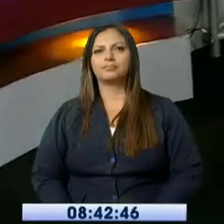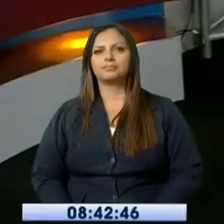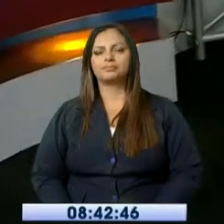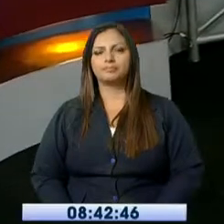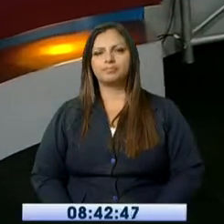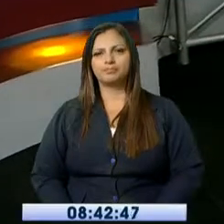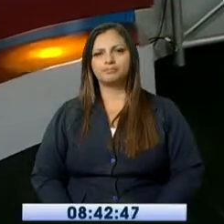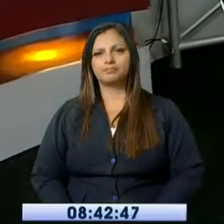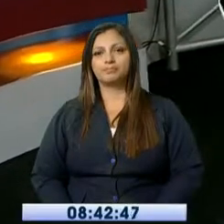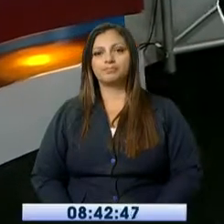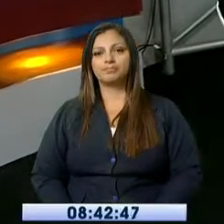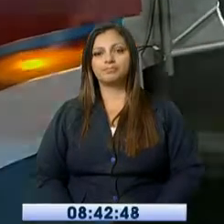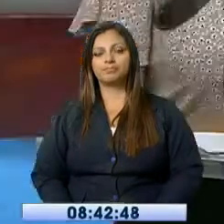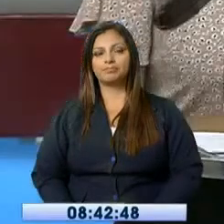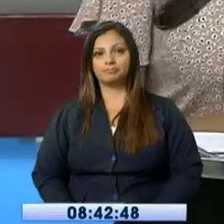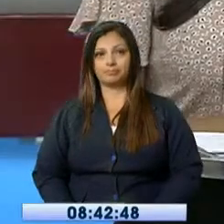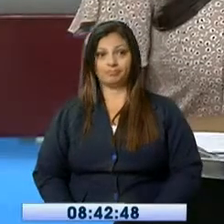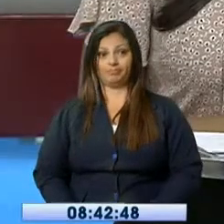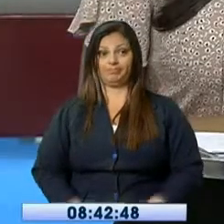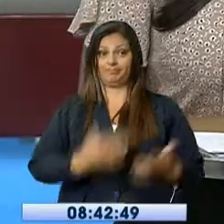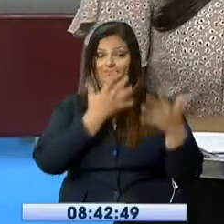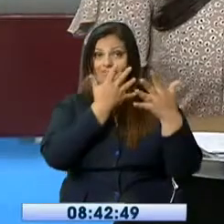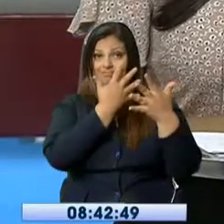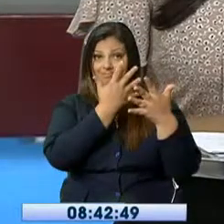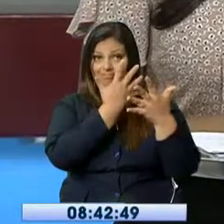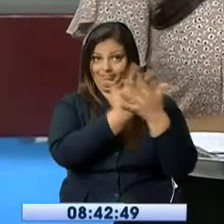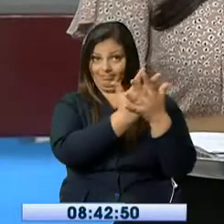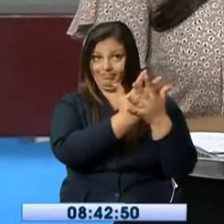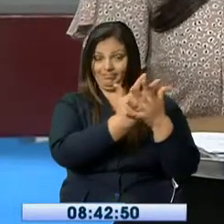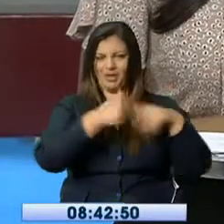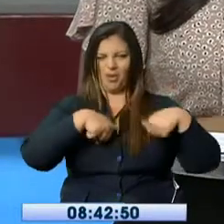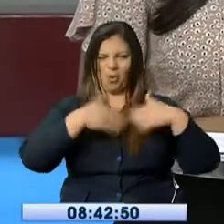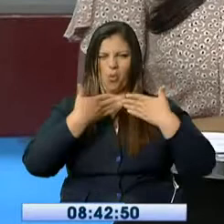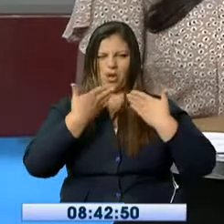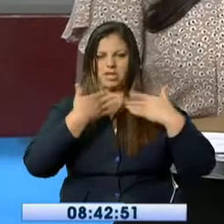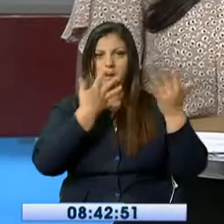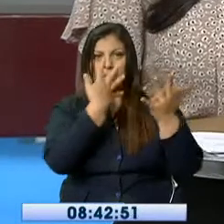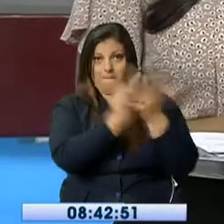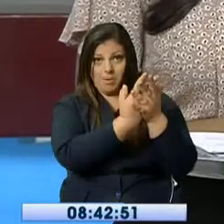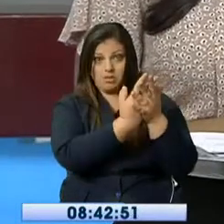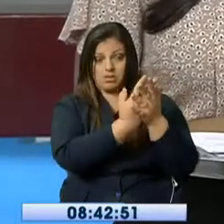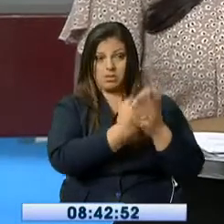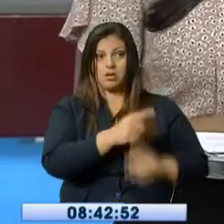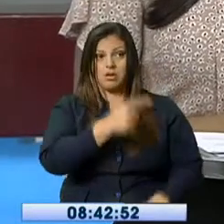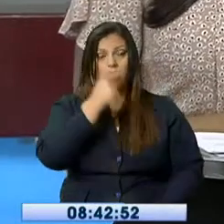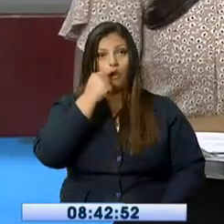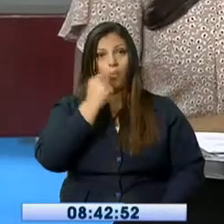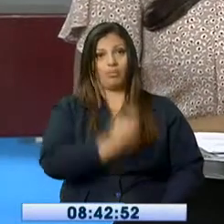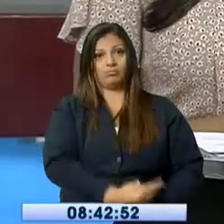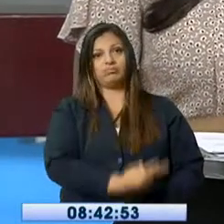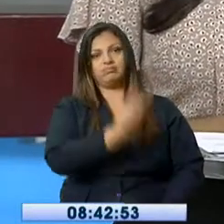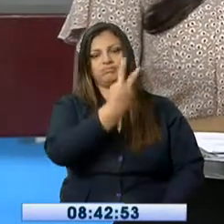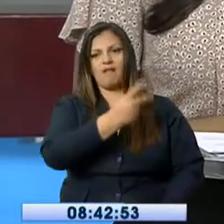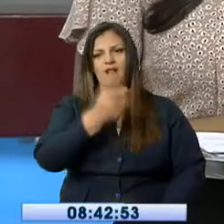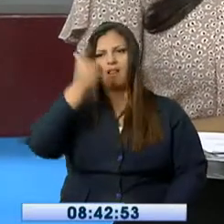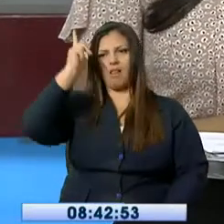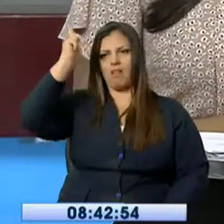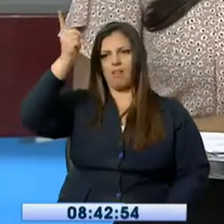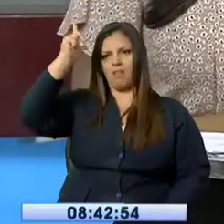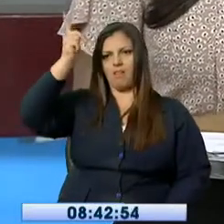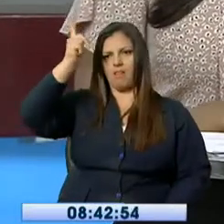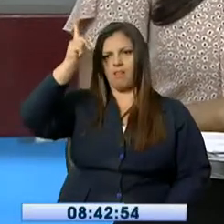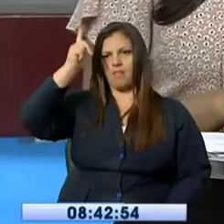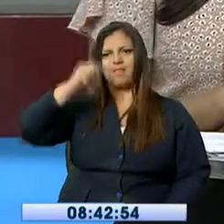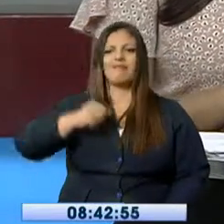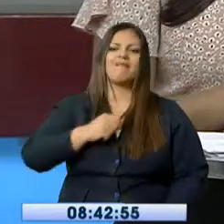Dos privados de libertad estarían encabezando el delito de extorsión a familiares de otros, en especial los recién ingresados.